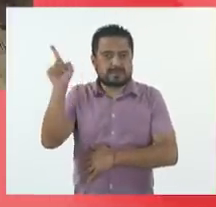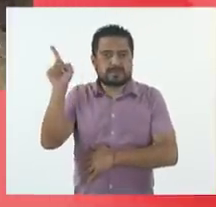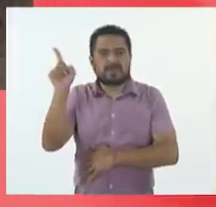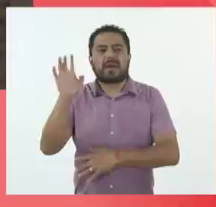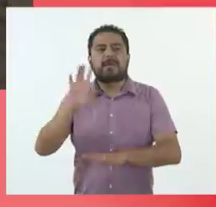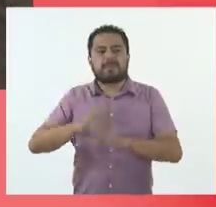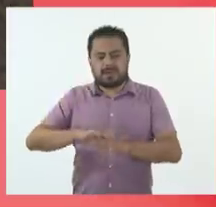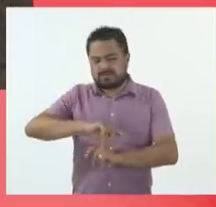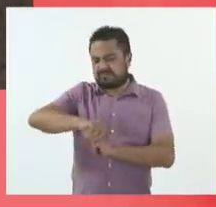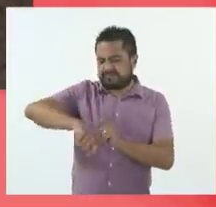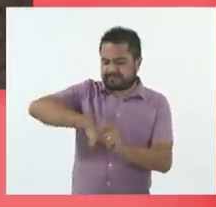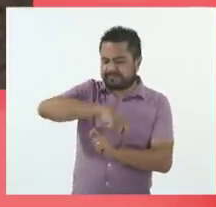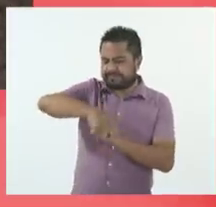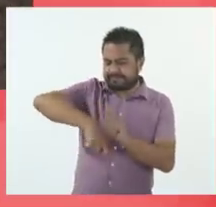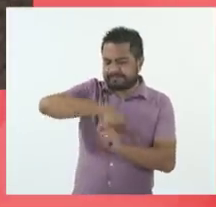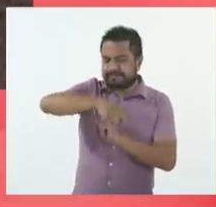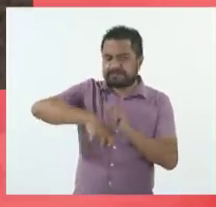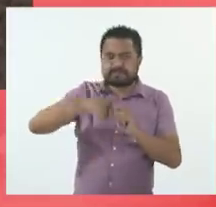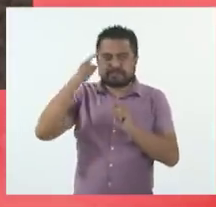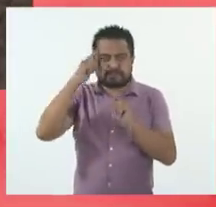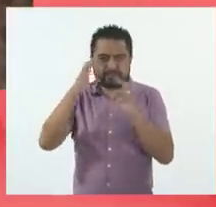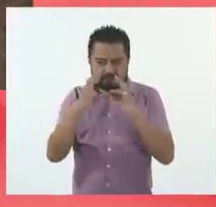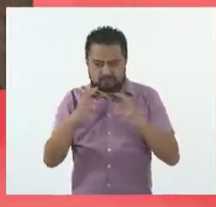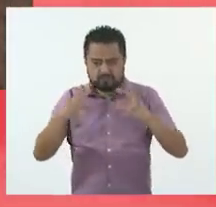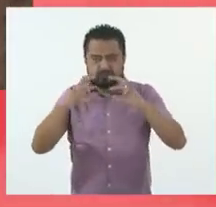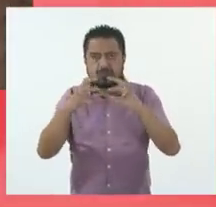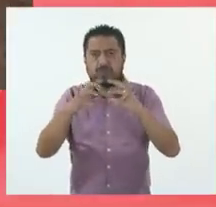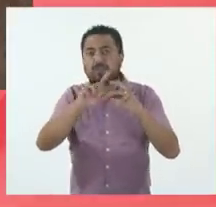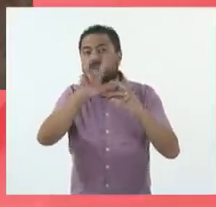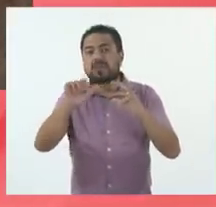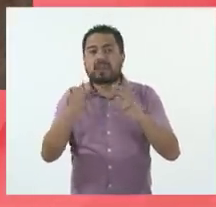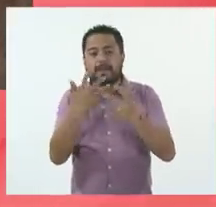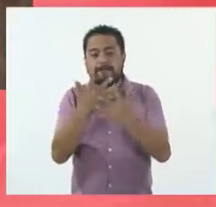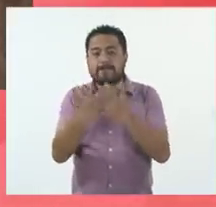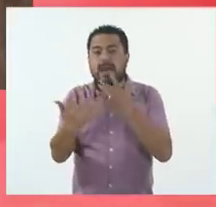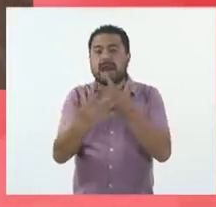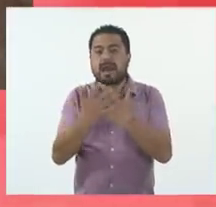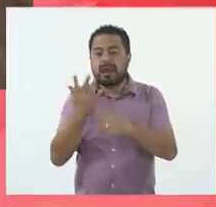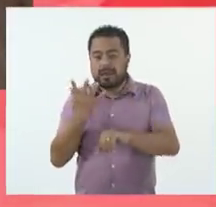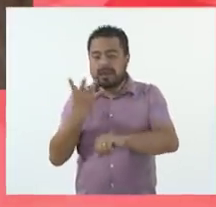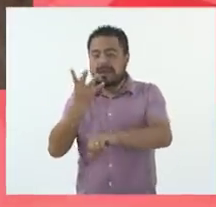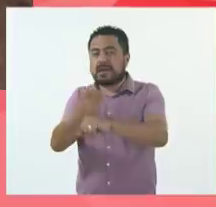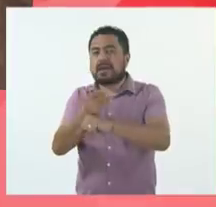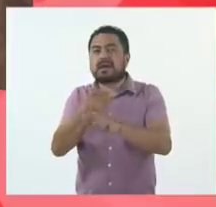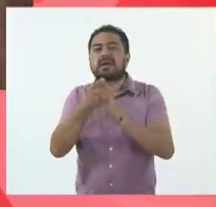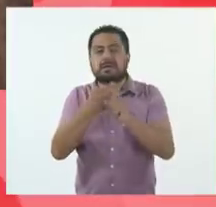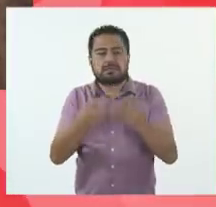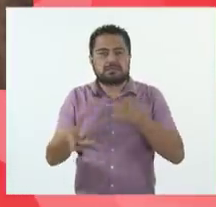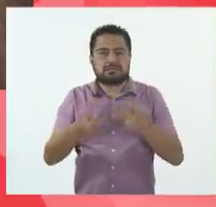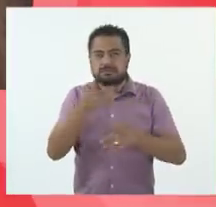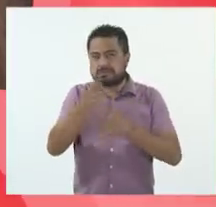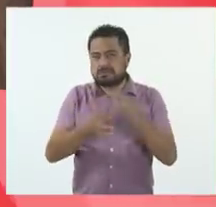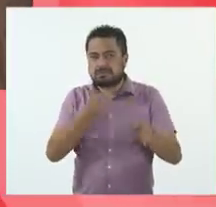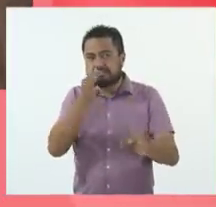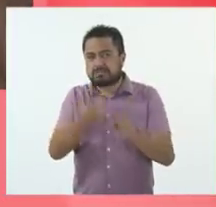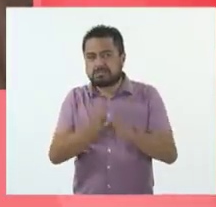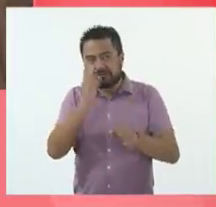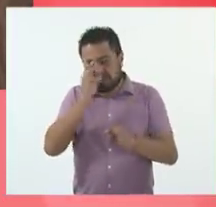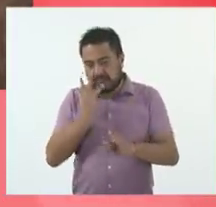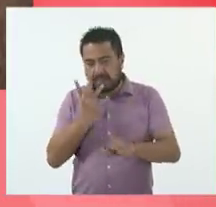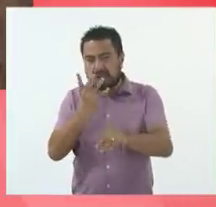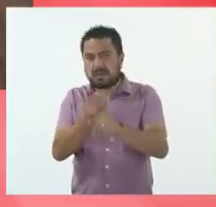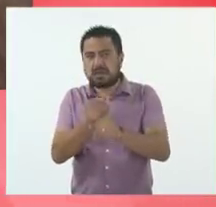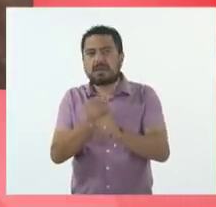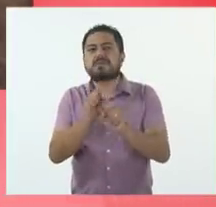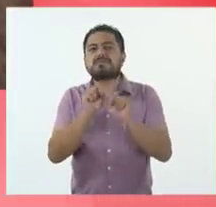darle vuelta para moldear la cabecita. Después de esto le vamos a poner sus manitas, que ya están aquí preparadas para ponérselas.